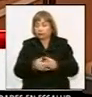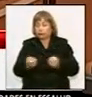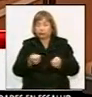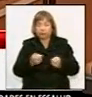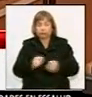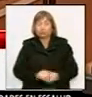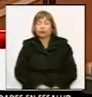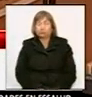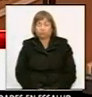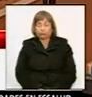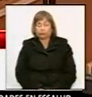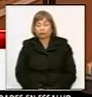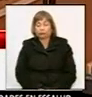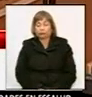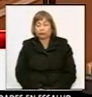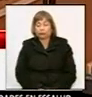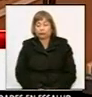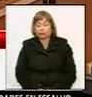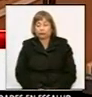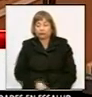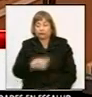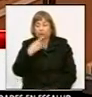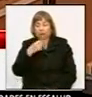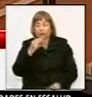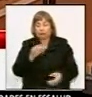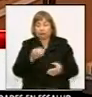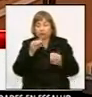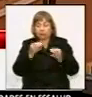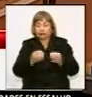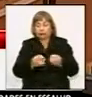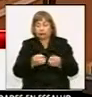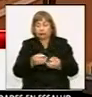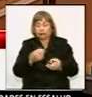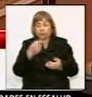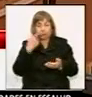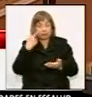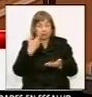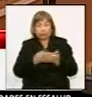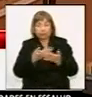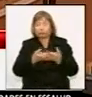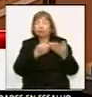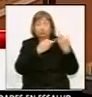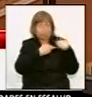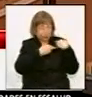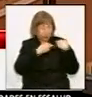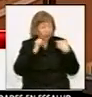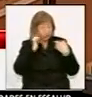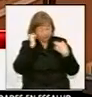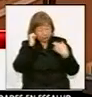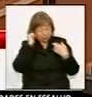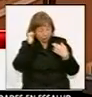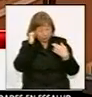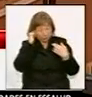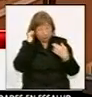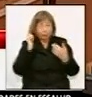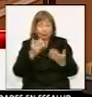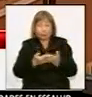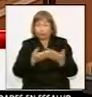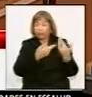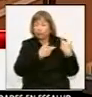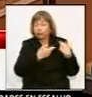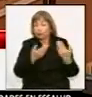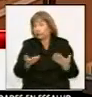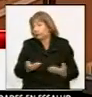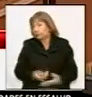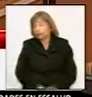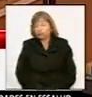Legislativo vemos el caso eminentemente político, que sí hay responsabilidad ya como formación